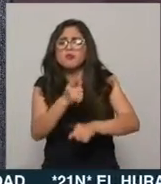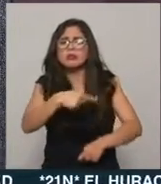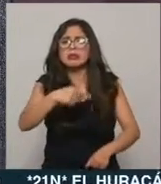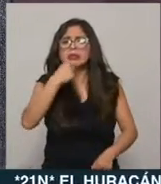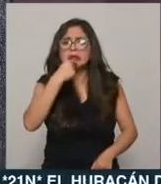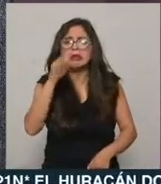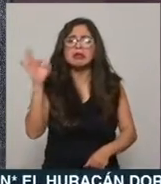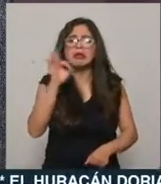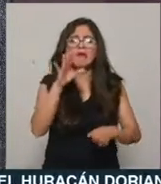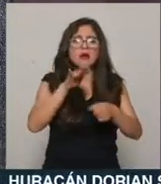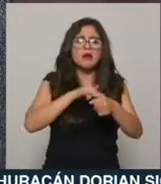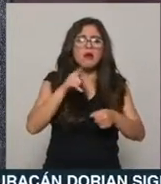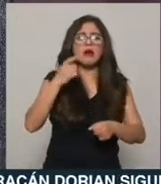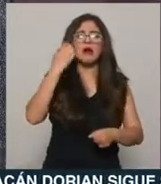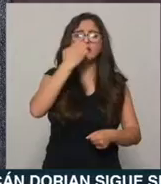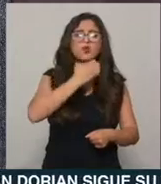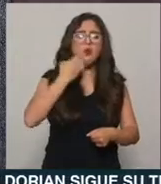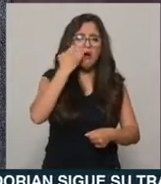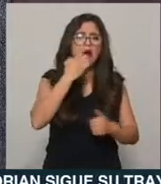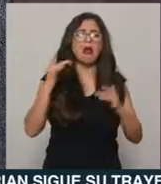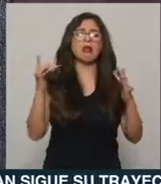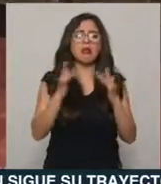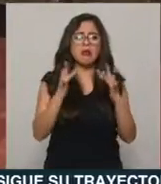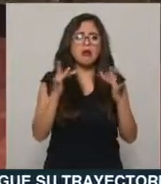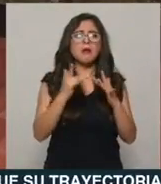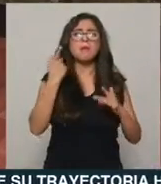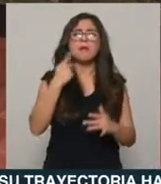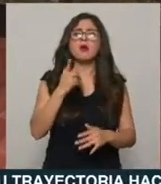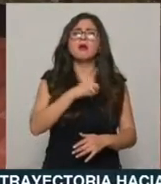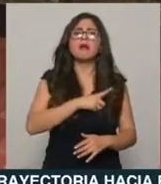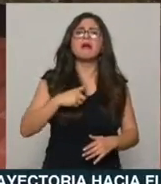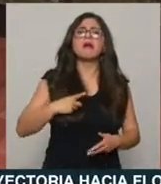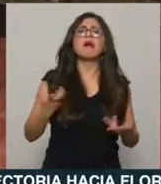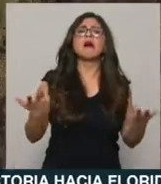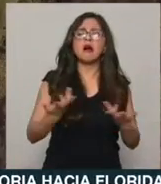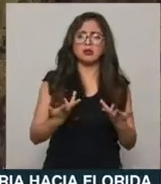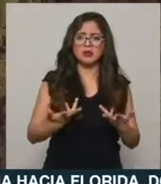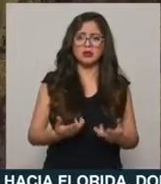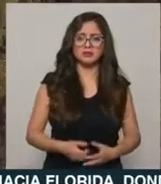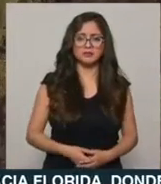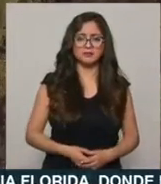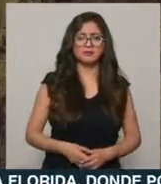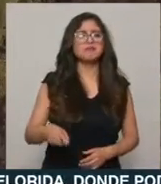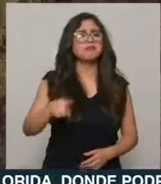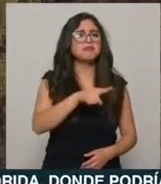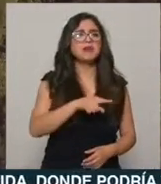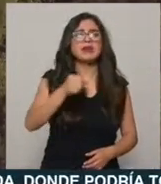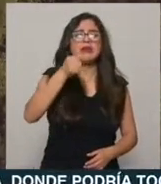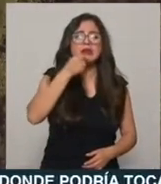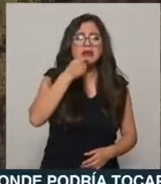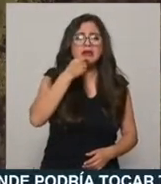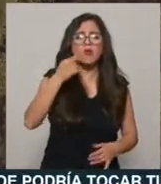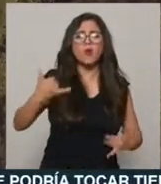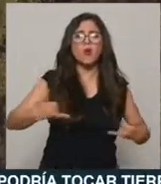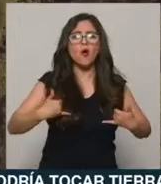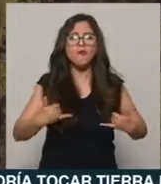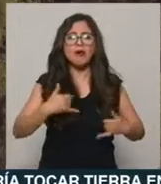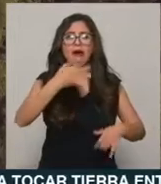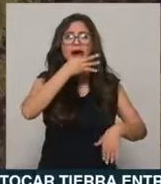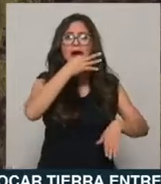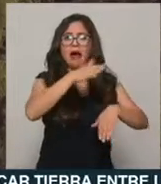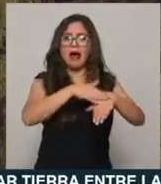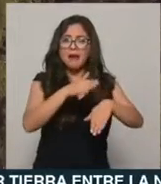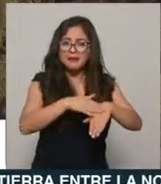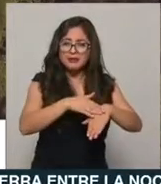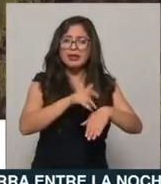de acoso en los planteles, algún tipo de acoso digital, pero sobre todo, ¿qué hacer? Mira, usualmente los niños, niñas y adolescentes te avisan de lo que está pasando y comienzan a hablar